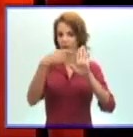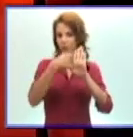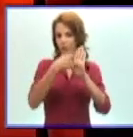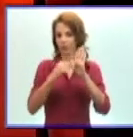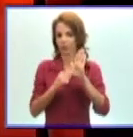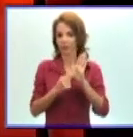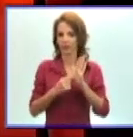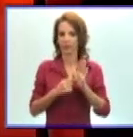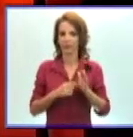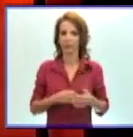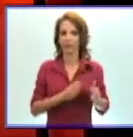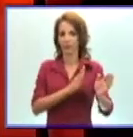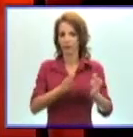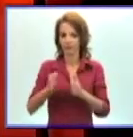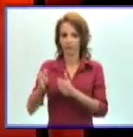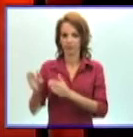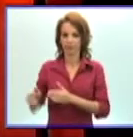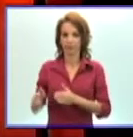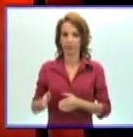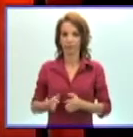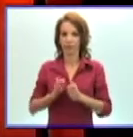la función que realizan,